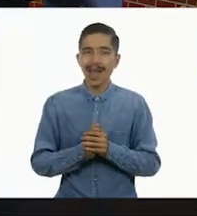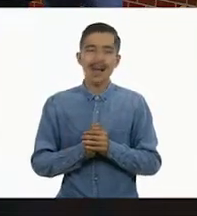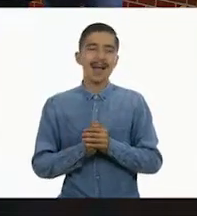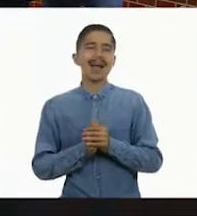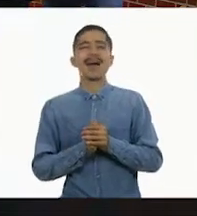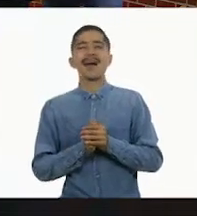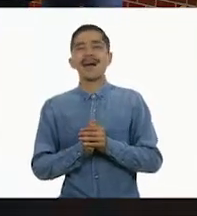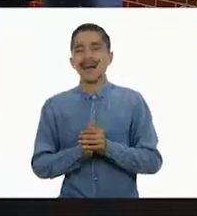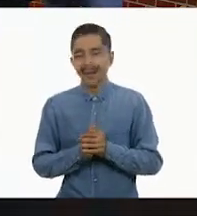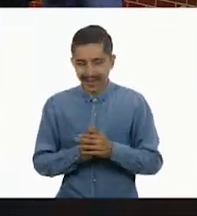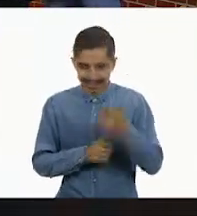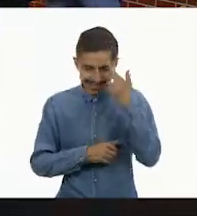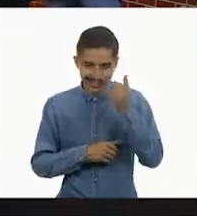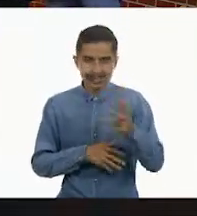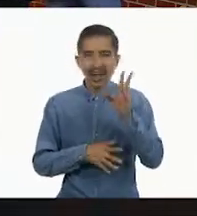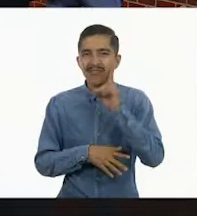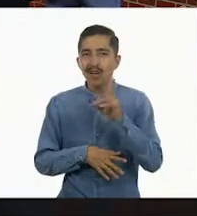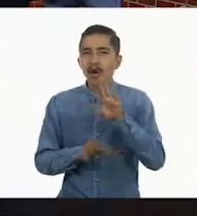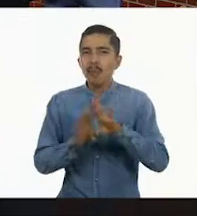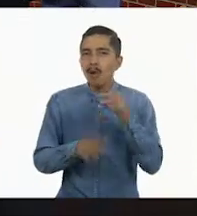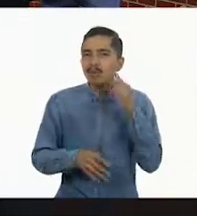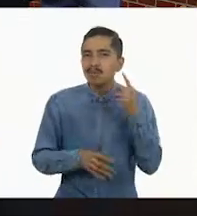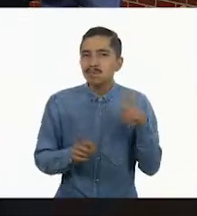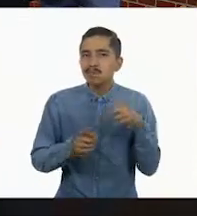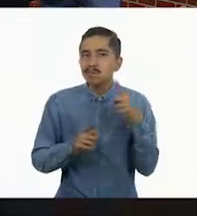con razón. A ver ahora cómo suena esta cosa.